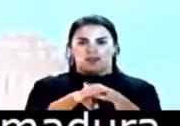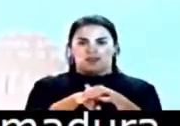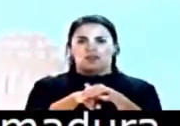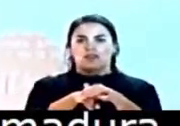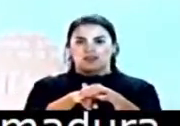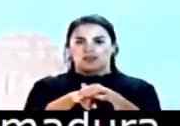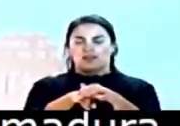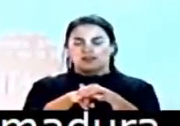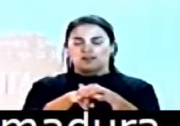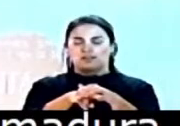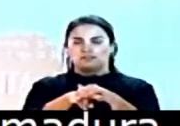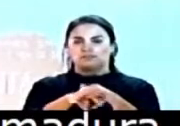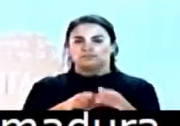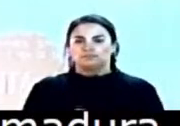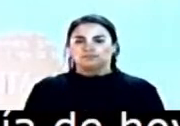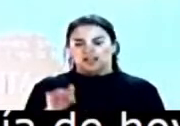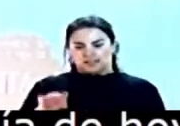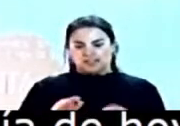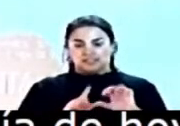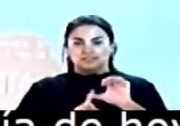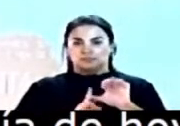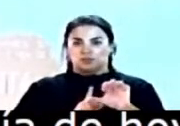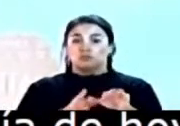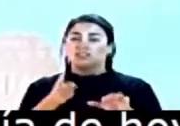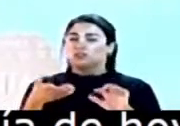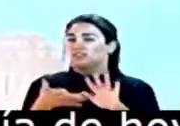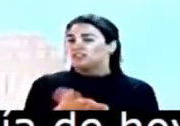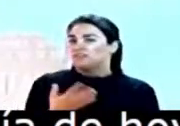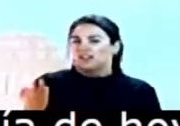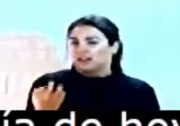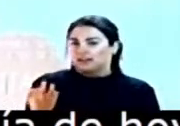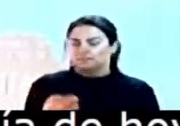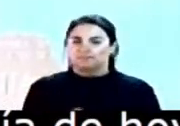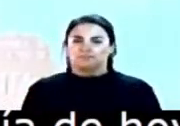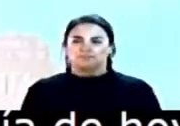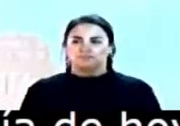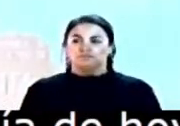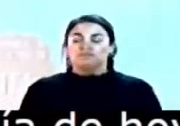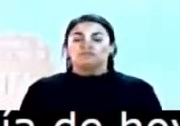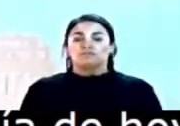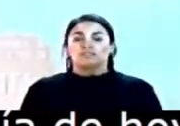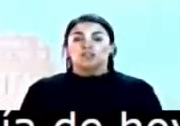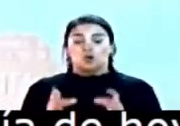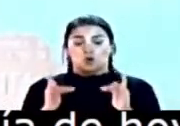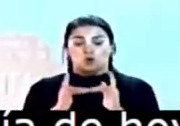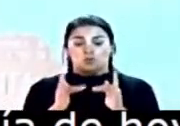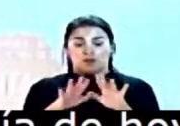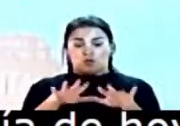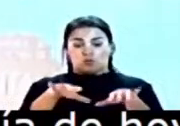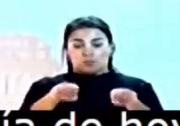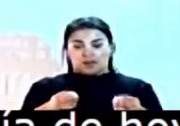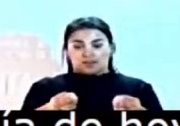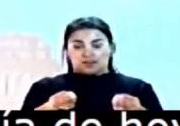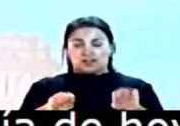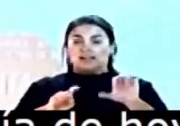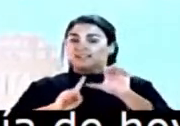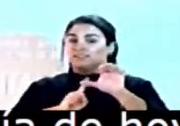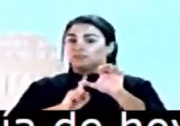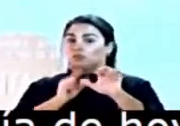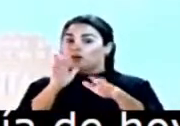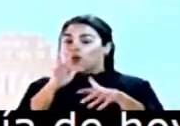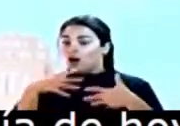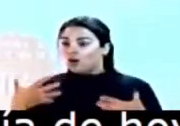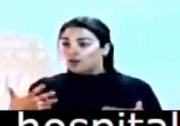ingresadas en hospitales en Extremadura. Esto significa que del tanto por ciento de camas ocupadas, Extremadura en estos